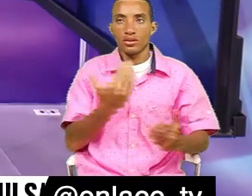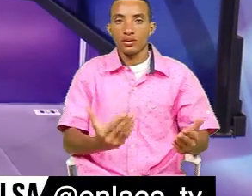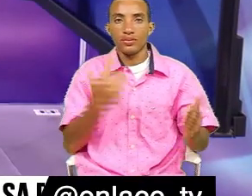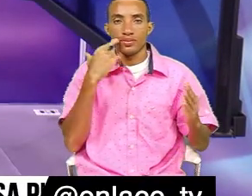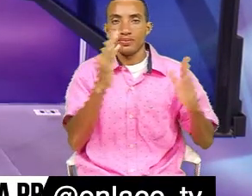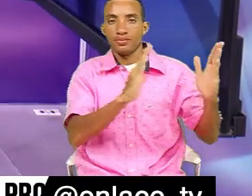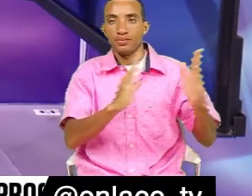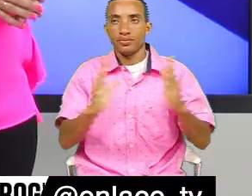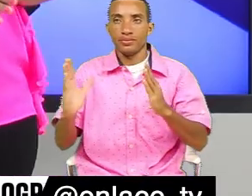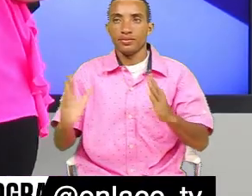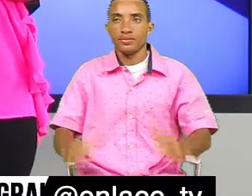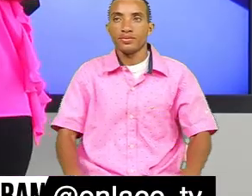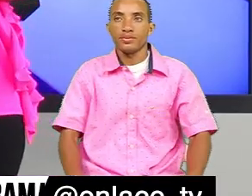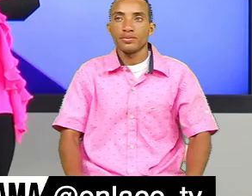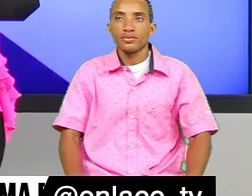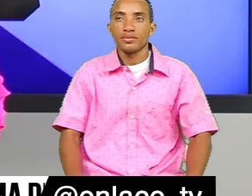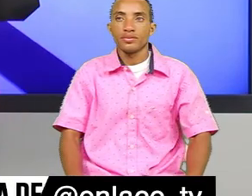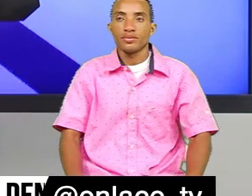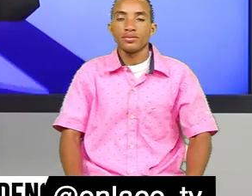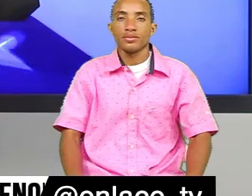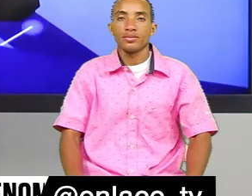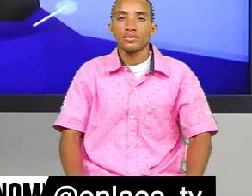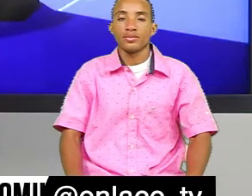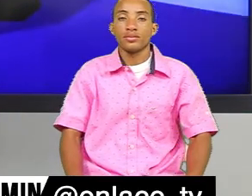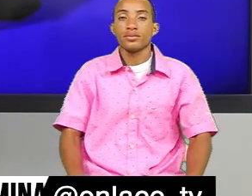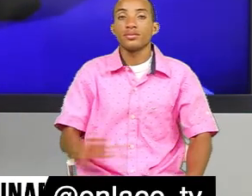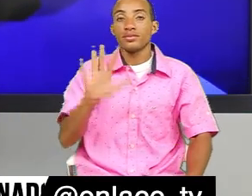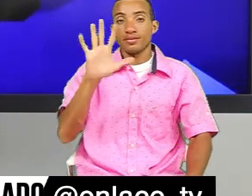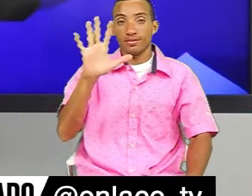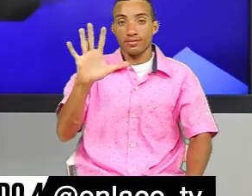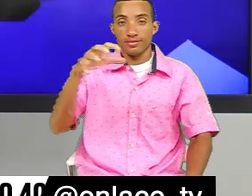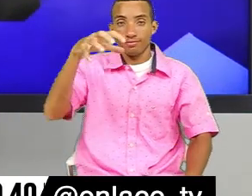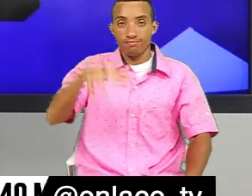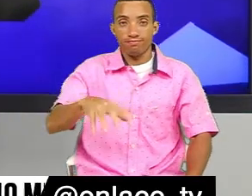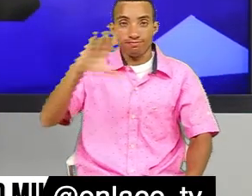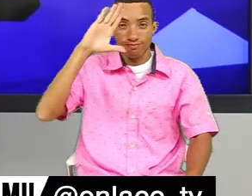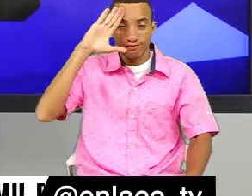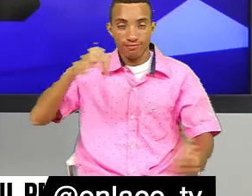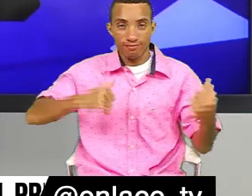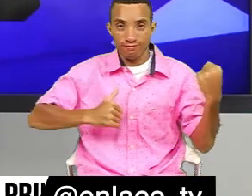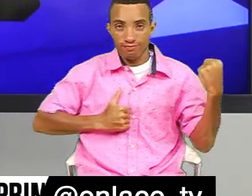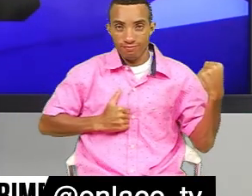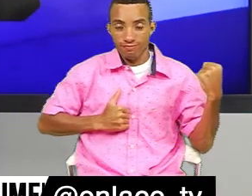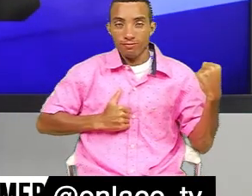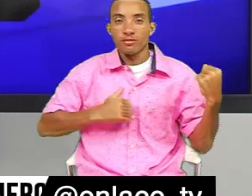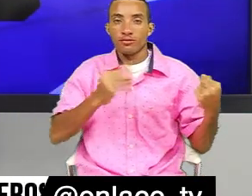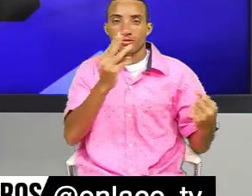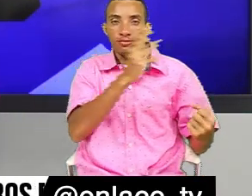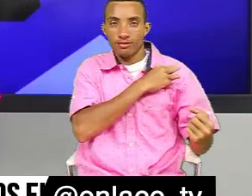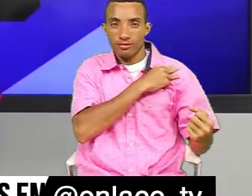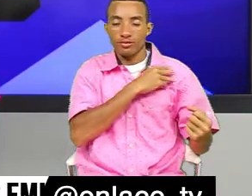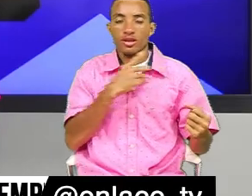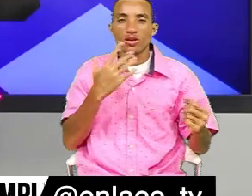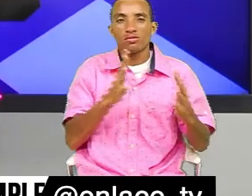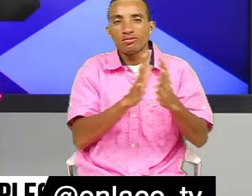nuestros titulares. La Quinta Brigada del Ejército ha entregado el balance del año 2016. Lo que va ocurrido del